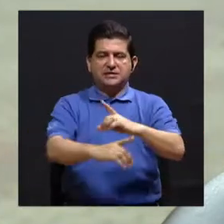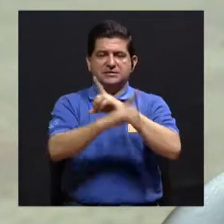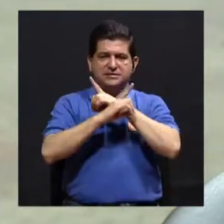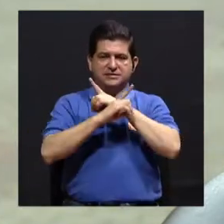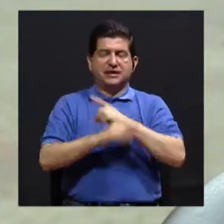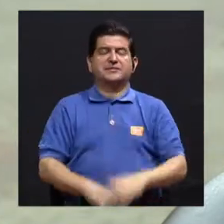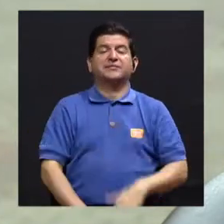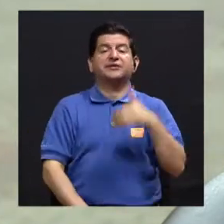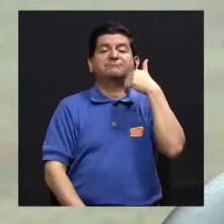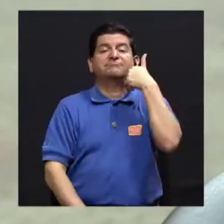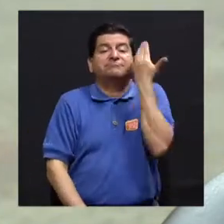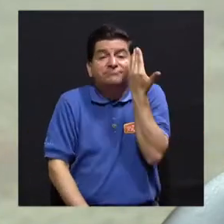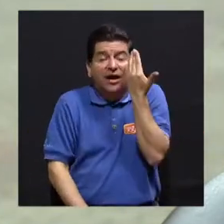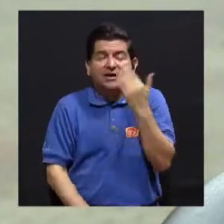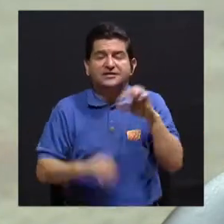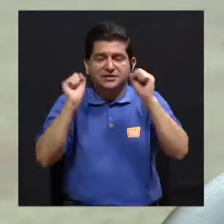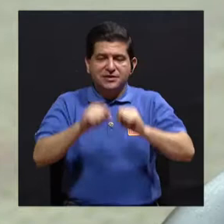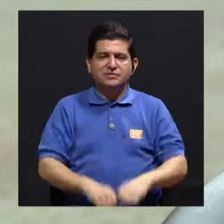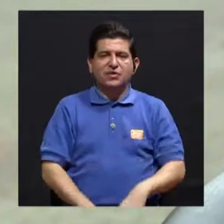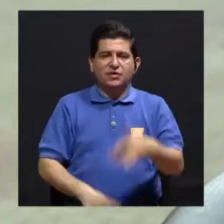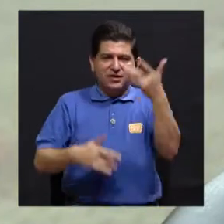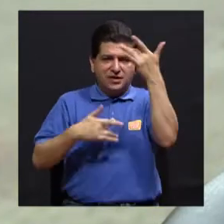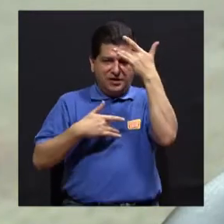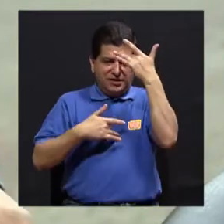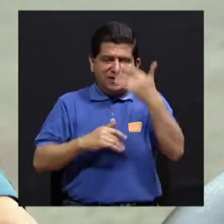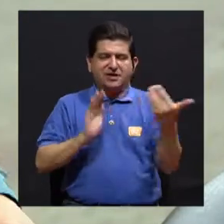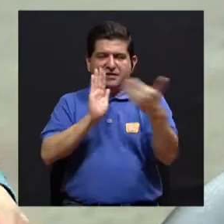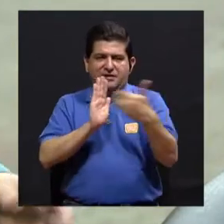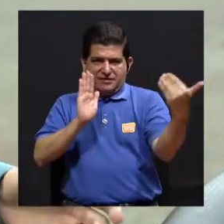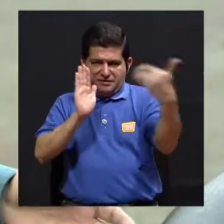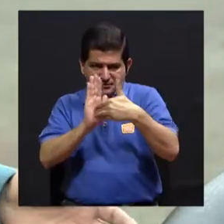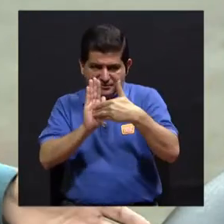inmune, son más propensas a verse contagiados,